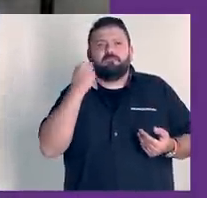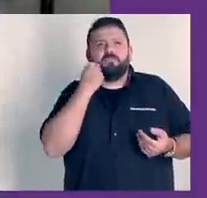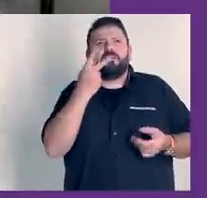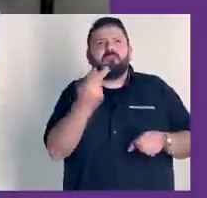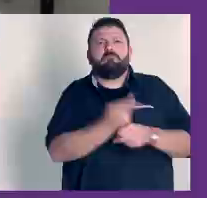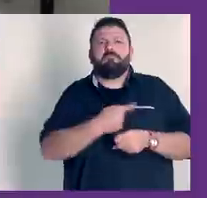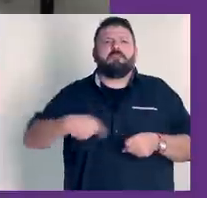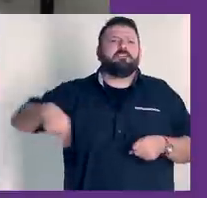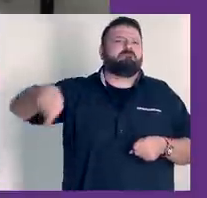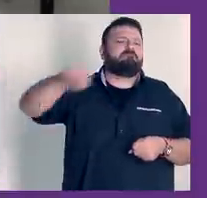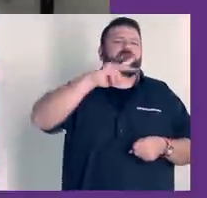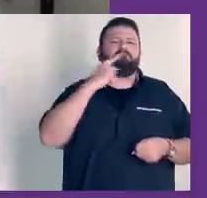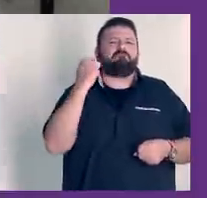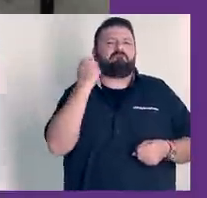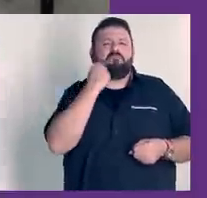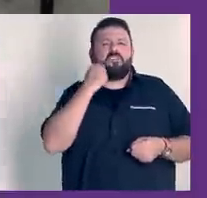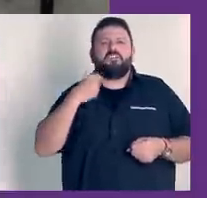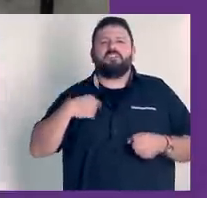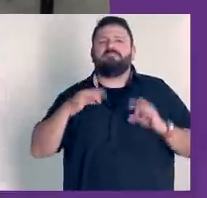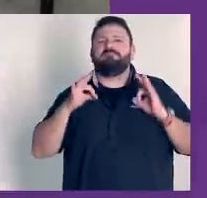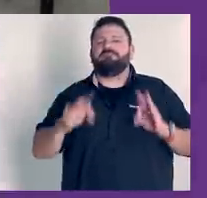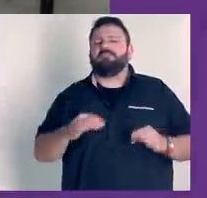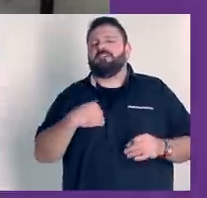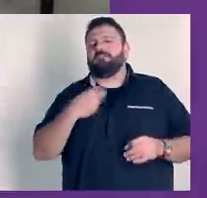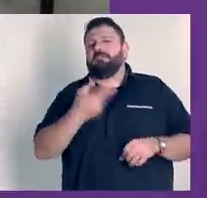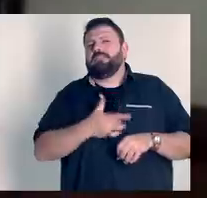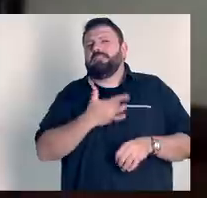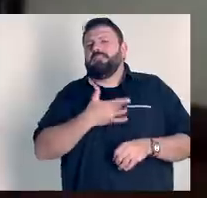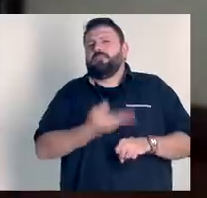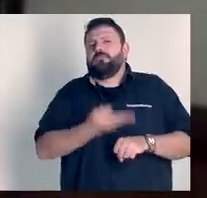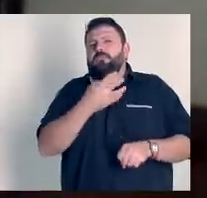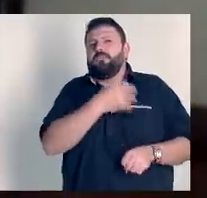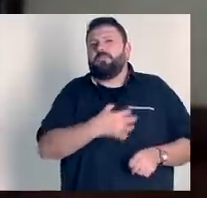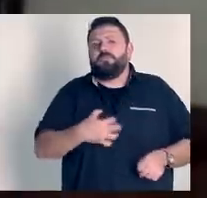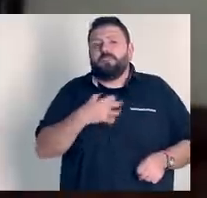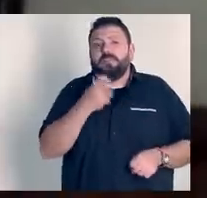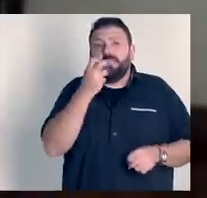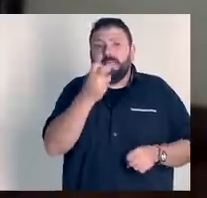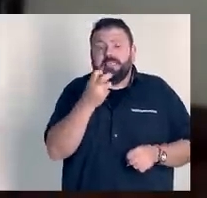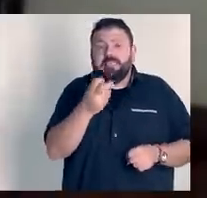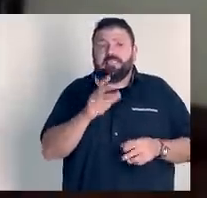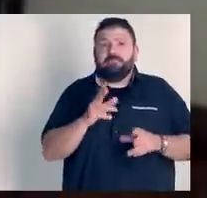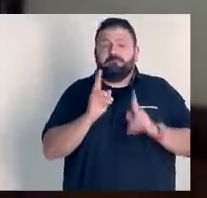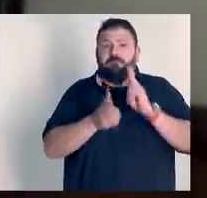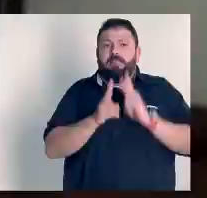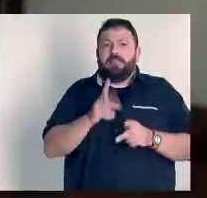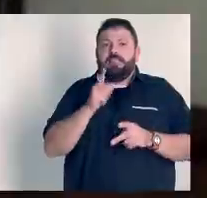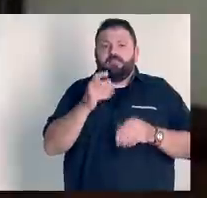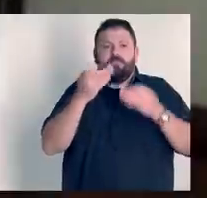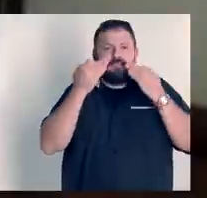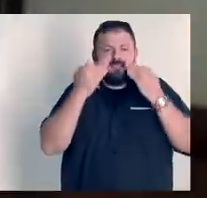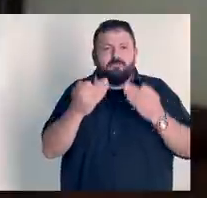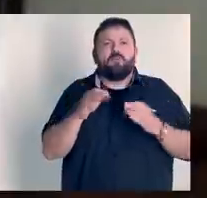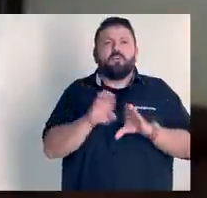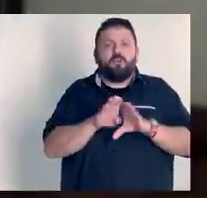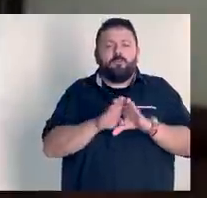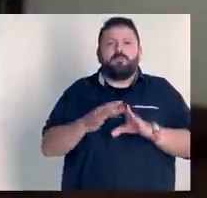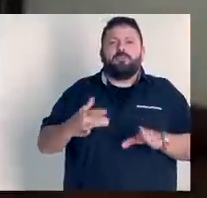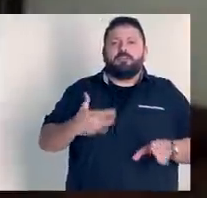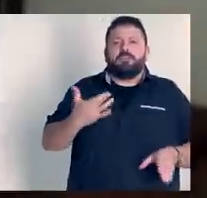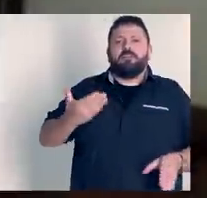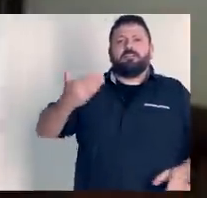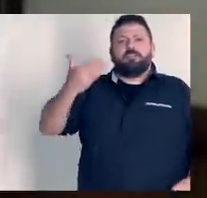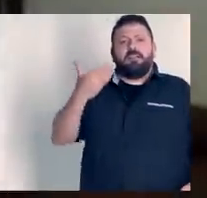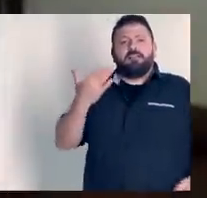de verdad me siento muy, muy contenta. Esa es la manera de platicar un testimonio. ¿Cómo te sientes antes? ¿Cómo te sientes